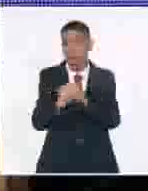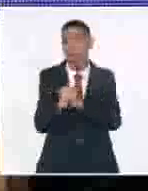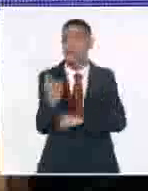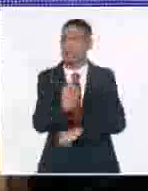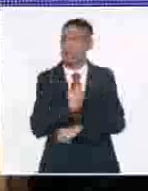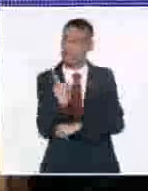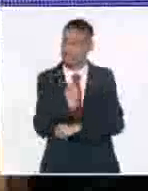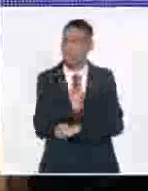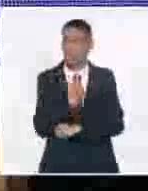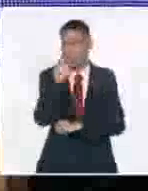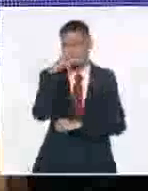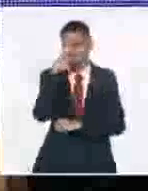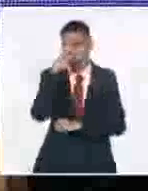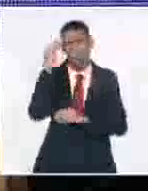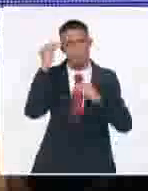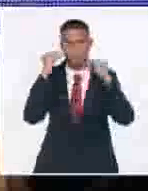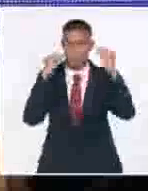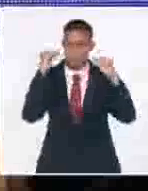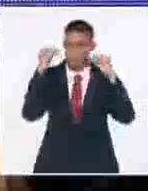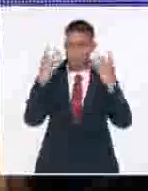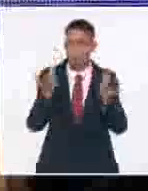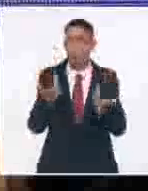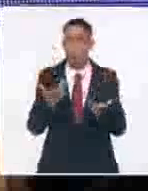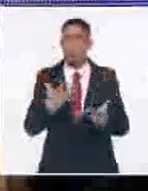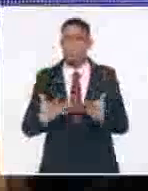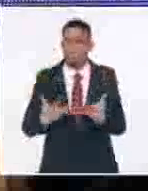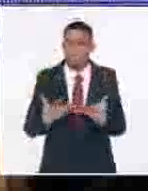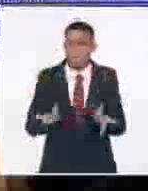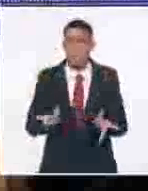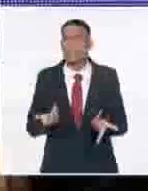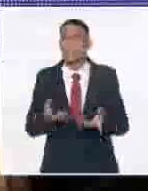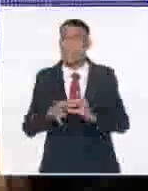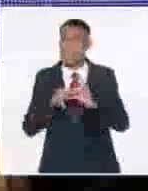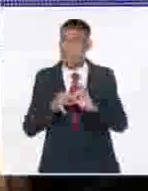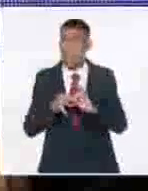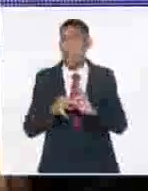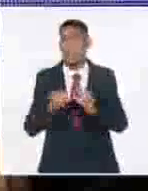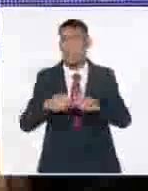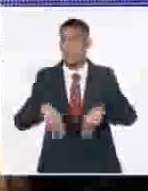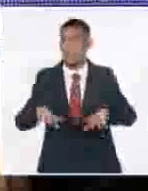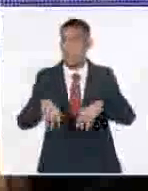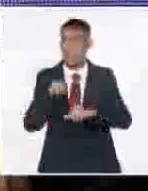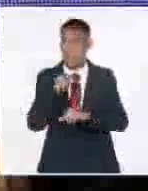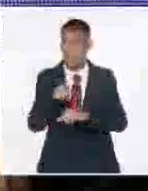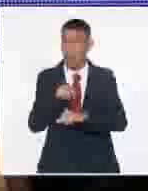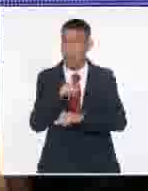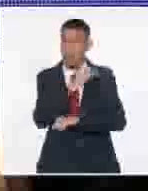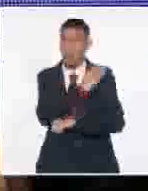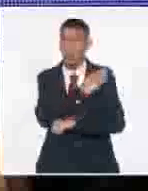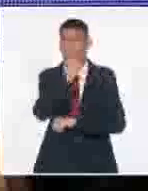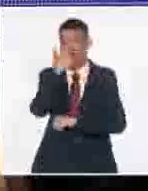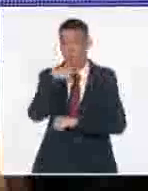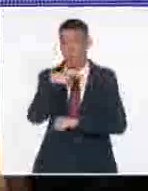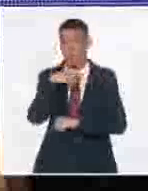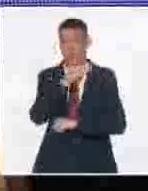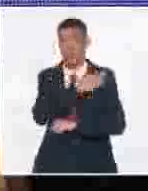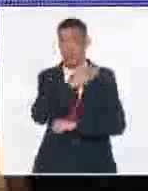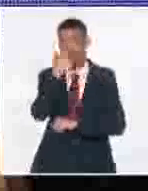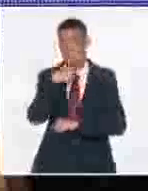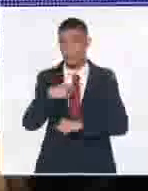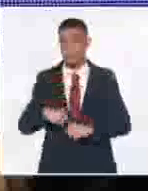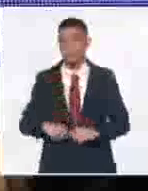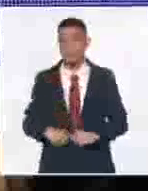consternación, conmoción, los graves acontecimientos en el Medio Oriente.